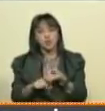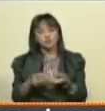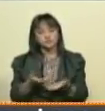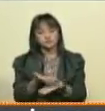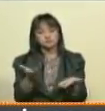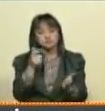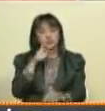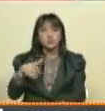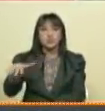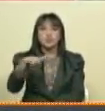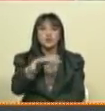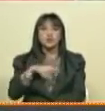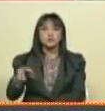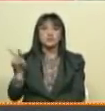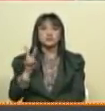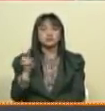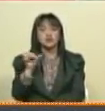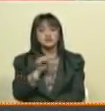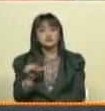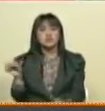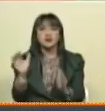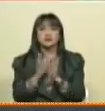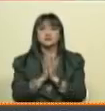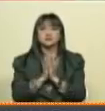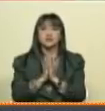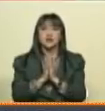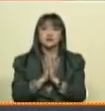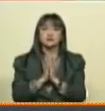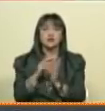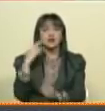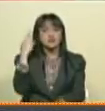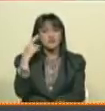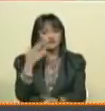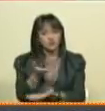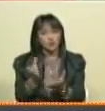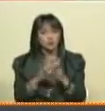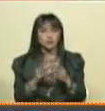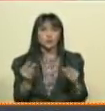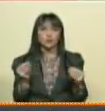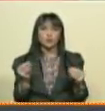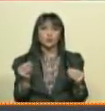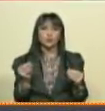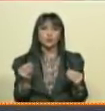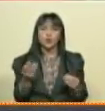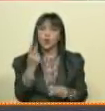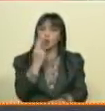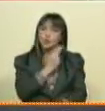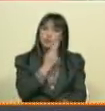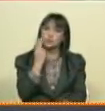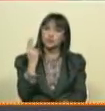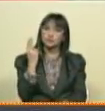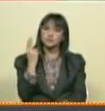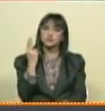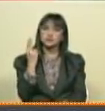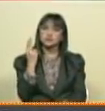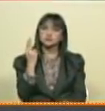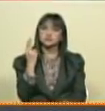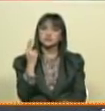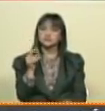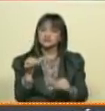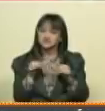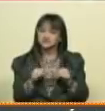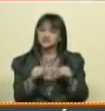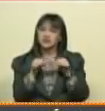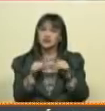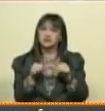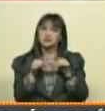de Venezuela. Que esta Semana Santa sea una semana de reflexión, de compromiso, seguir